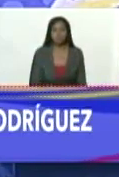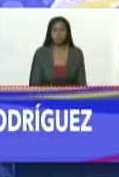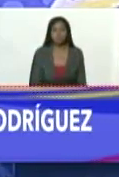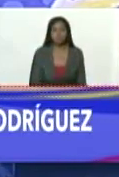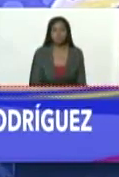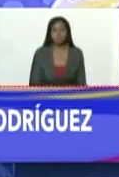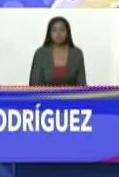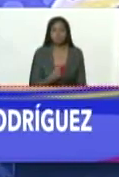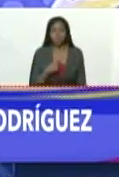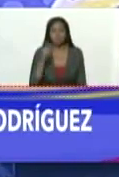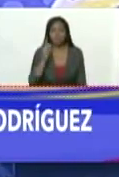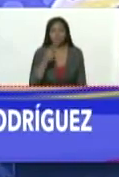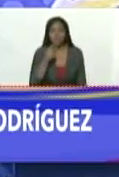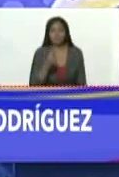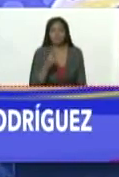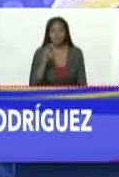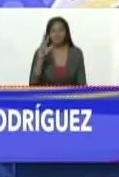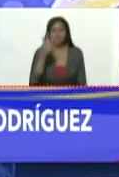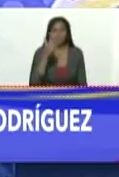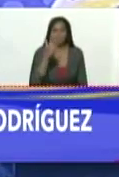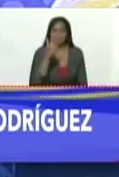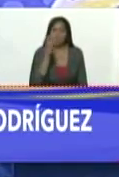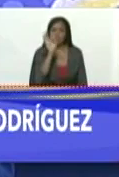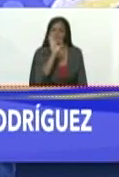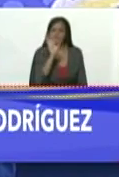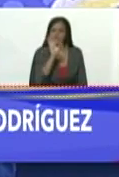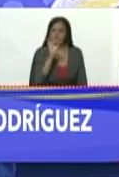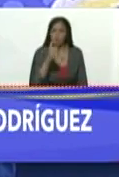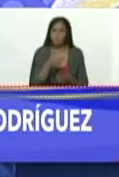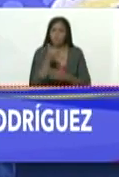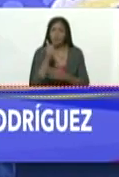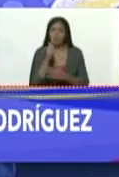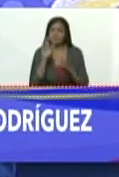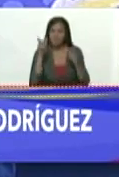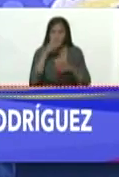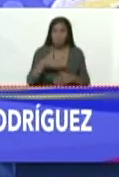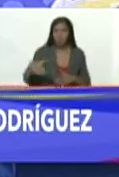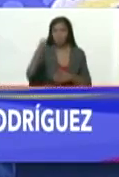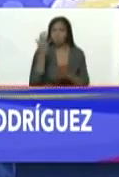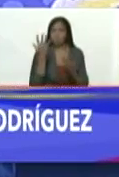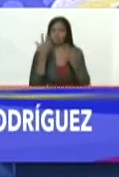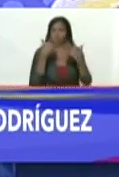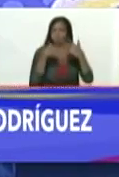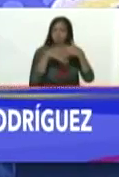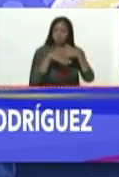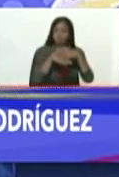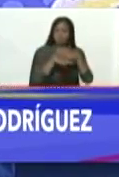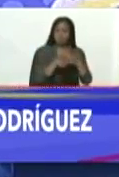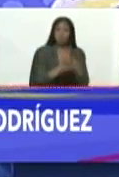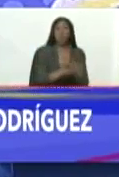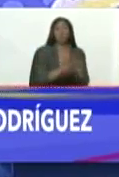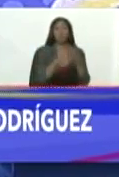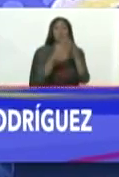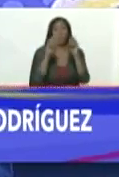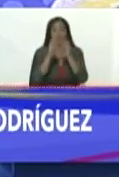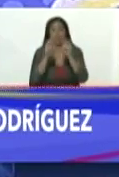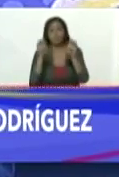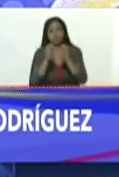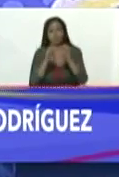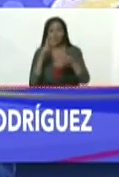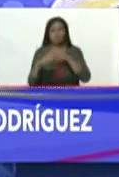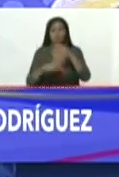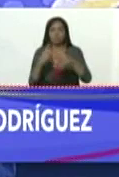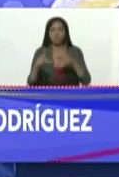Quiere decir que un tercio de la población está involucrada en el hecho educativo, en el